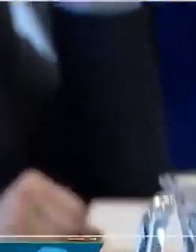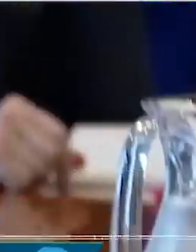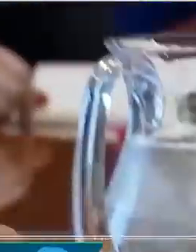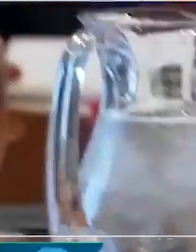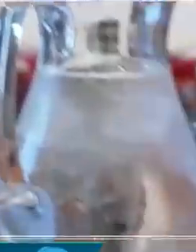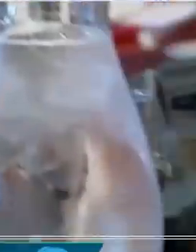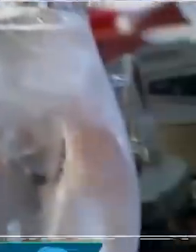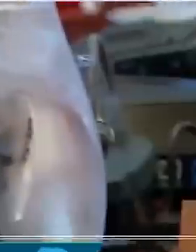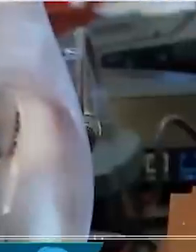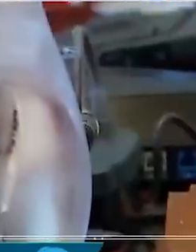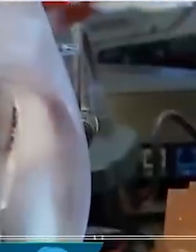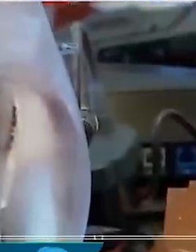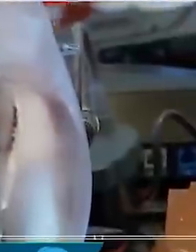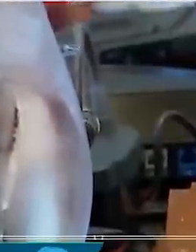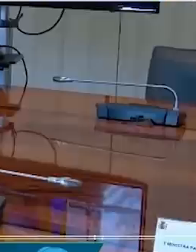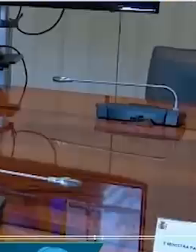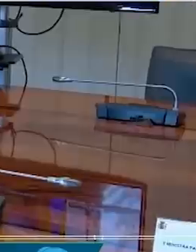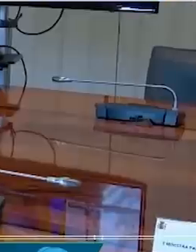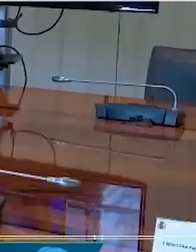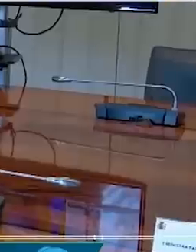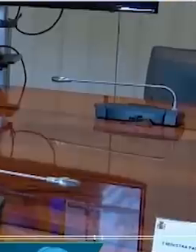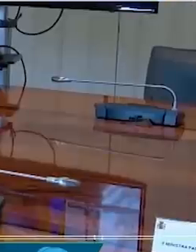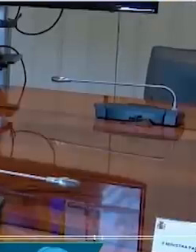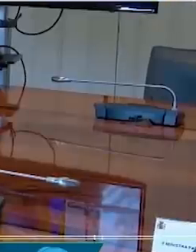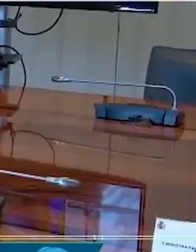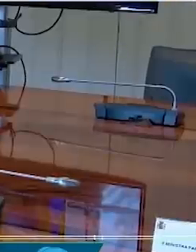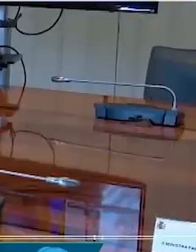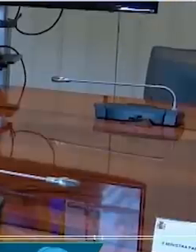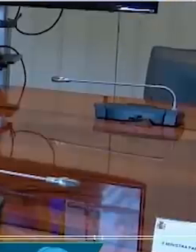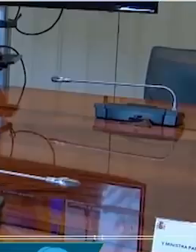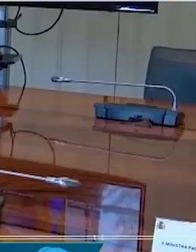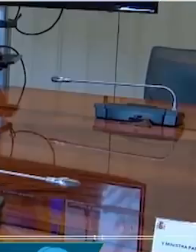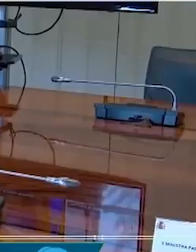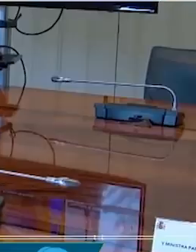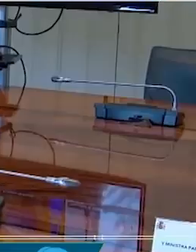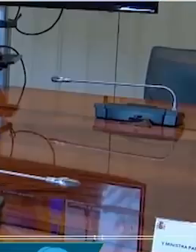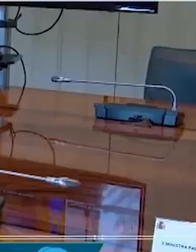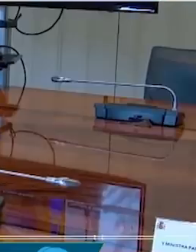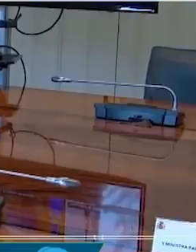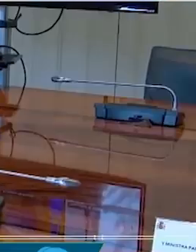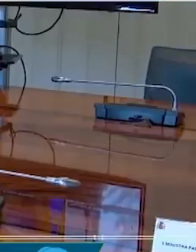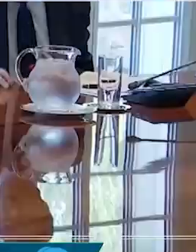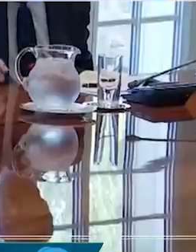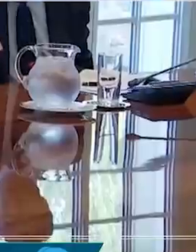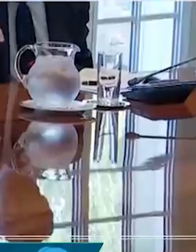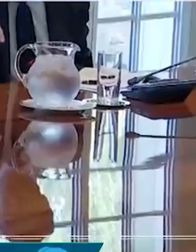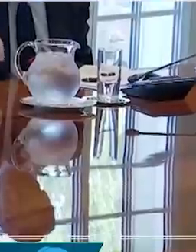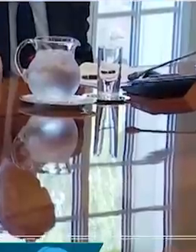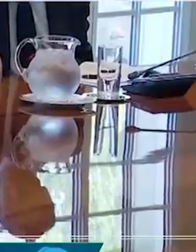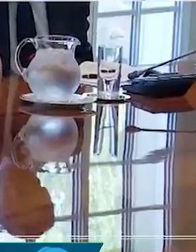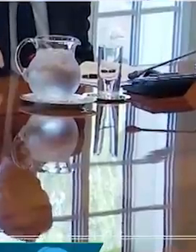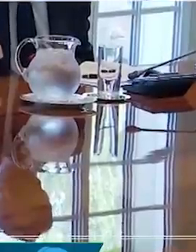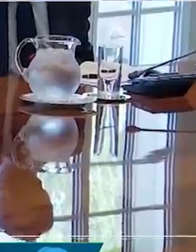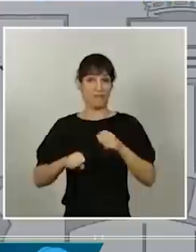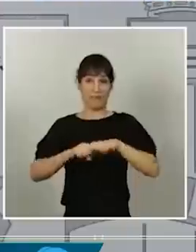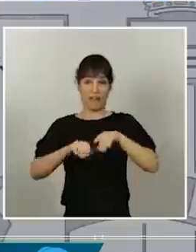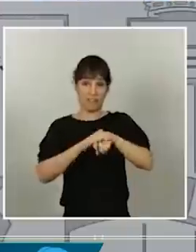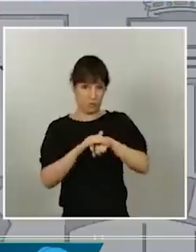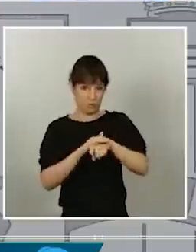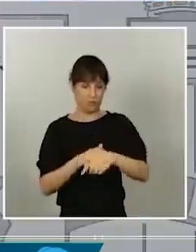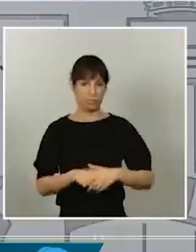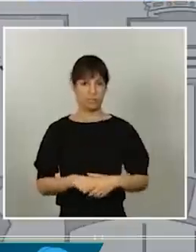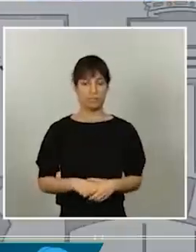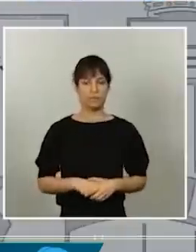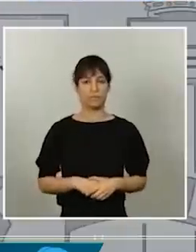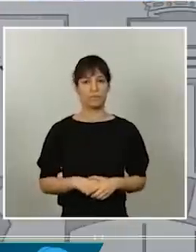más dificultades pudiesen acceder con facilidad a ese tipo de ayudas y de avales para conseguir liquidez la otra parte fundamental